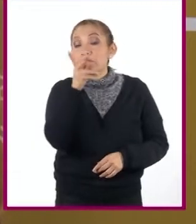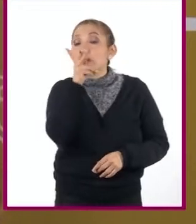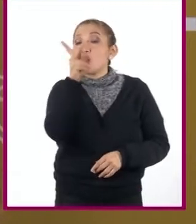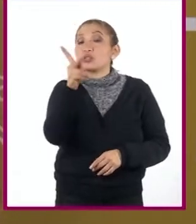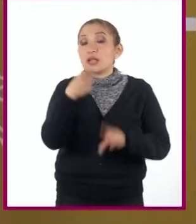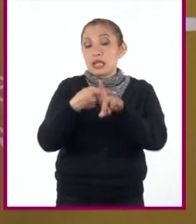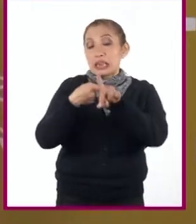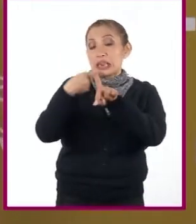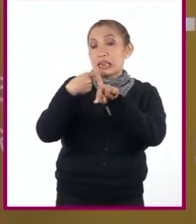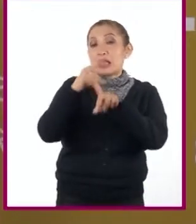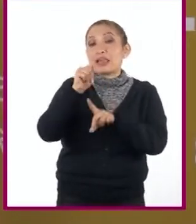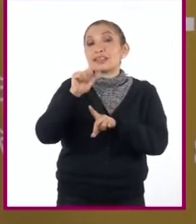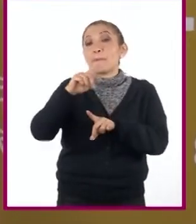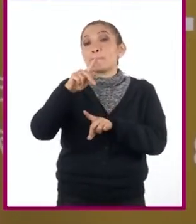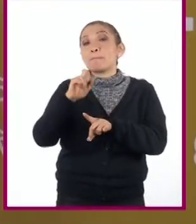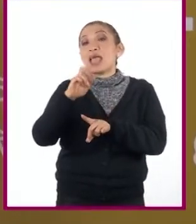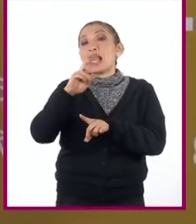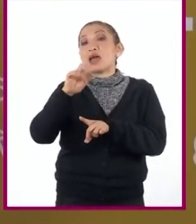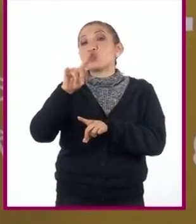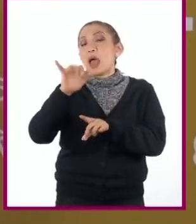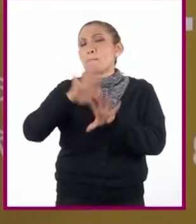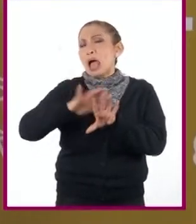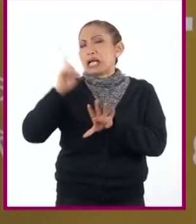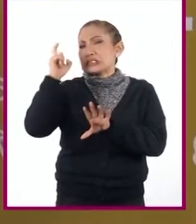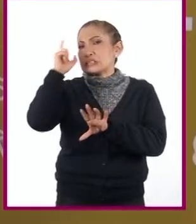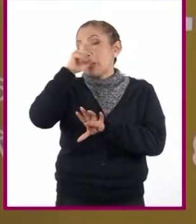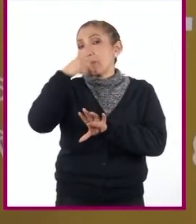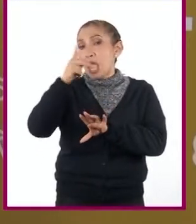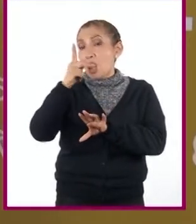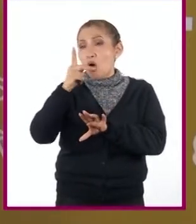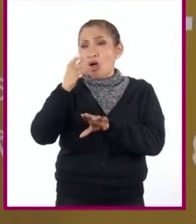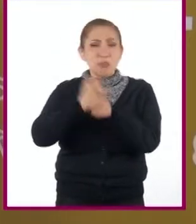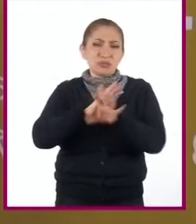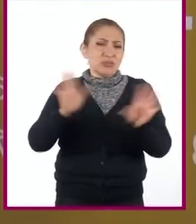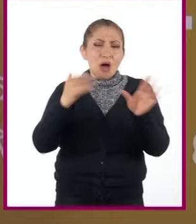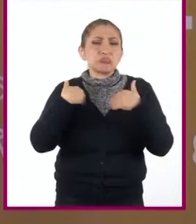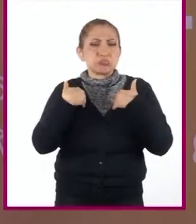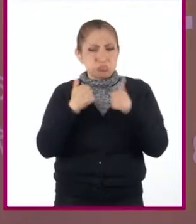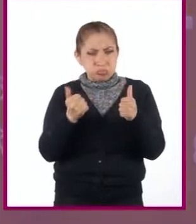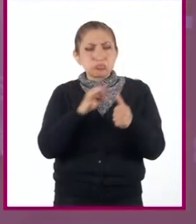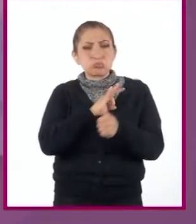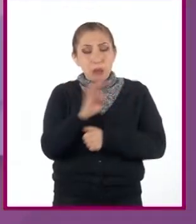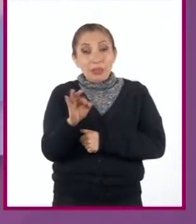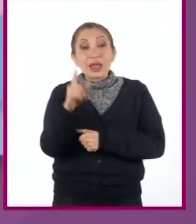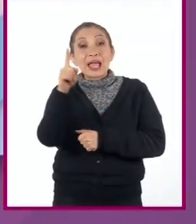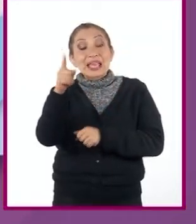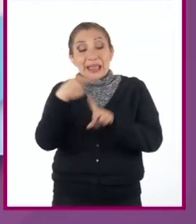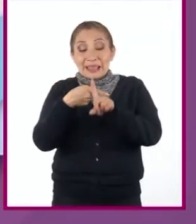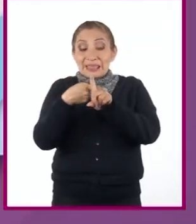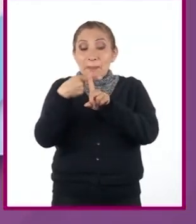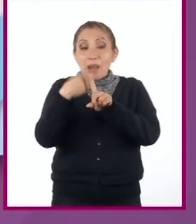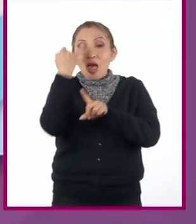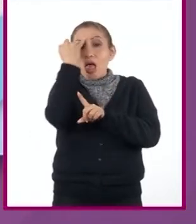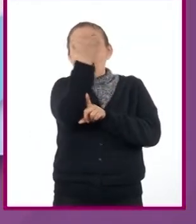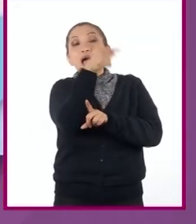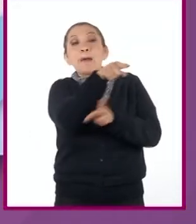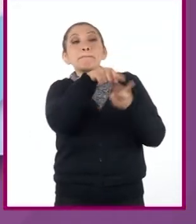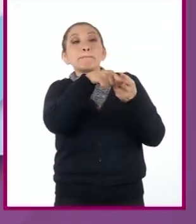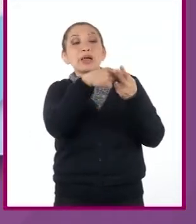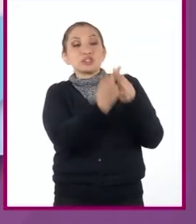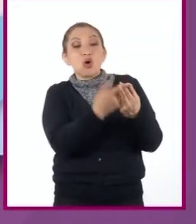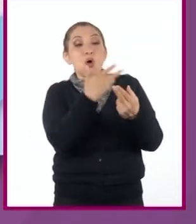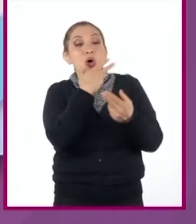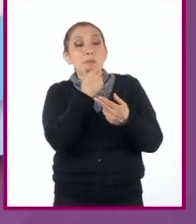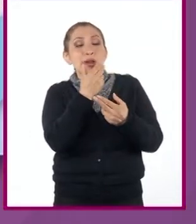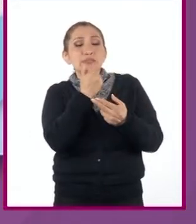de temperatura es un poco más complejo, pero no imposible de entender, y la medición de la temperatura tuvo sus inicios con